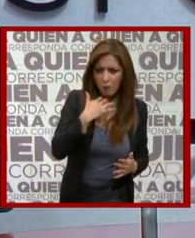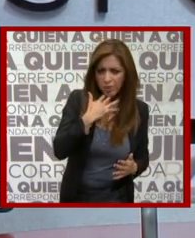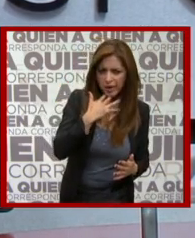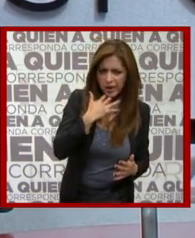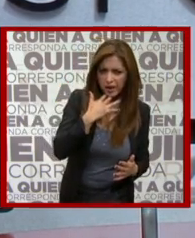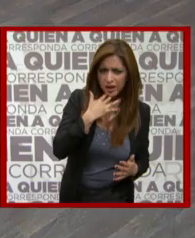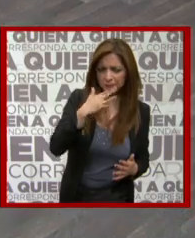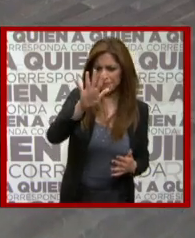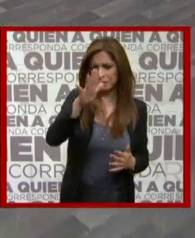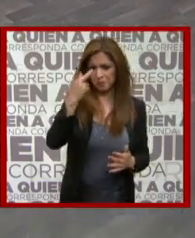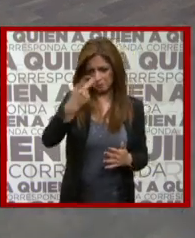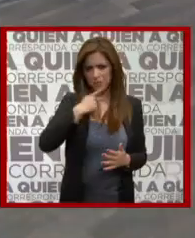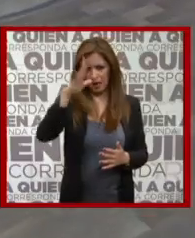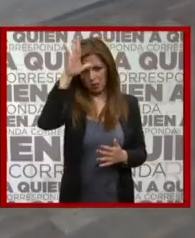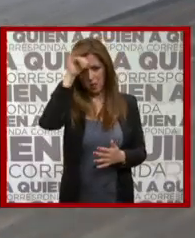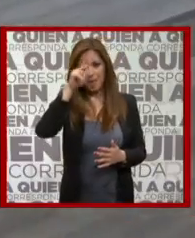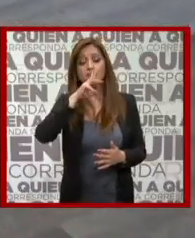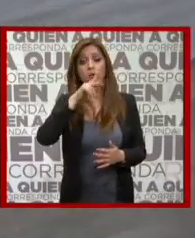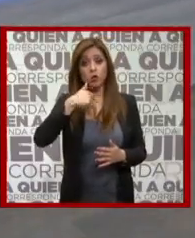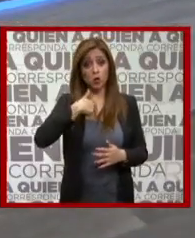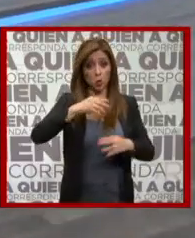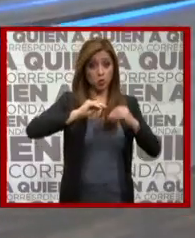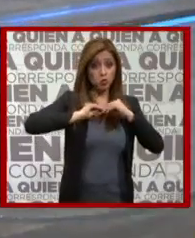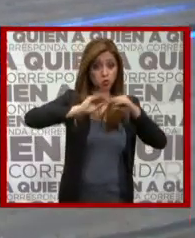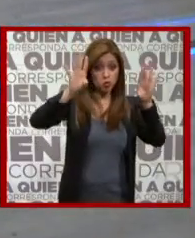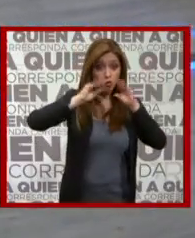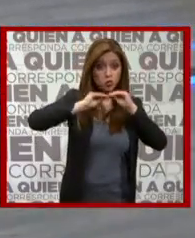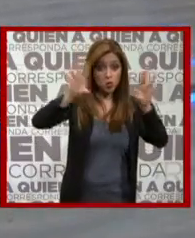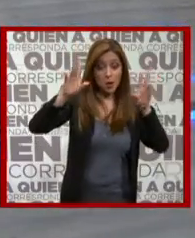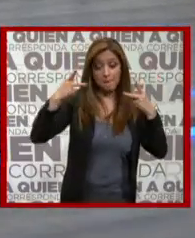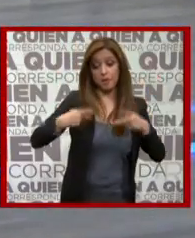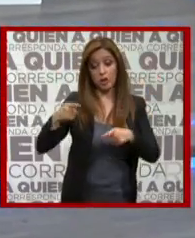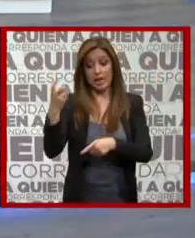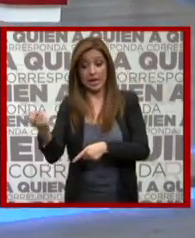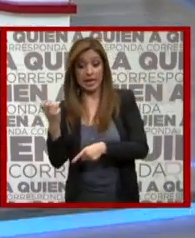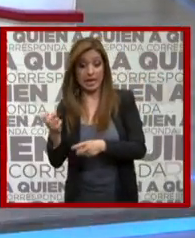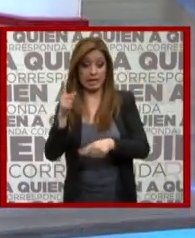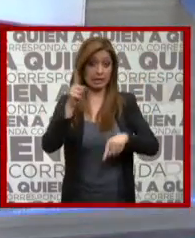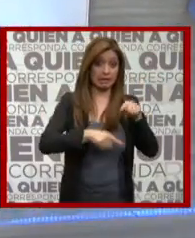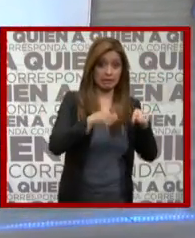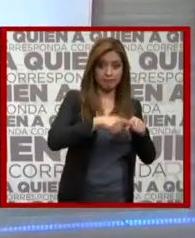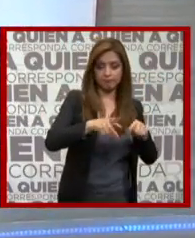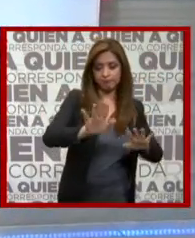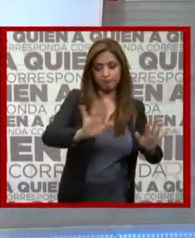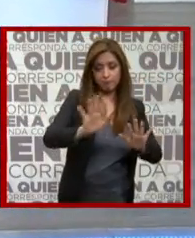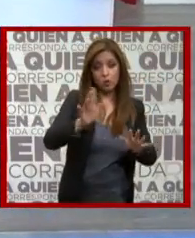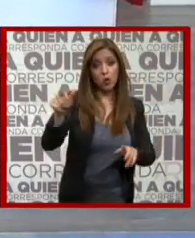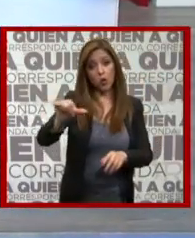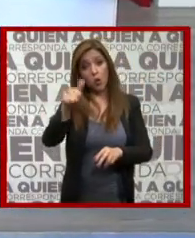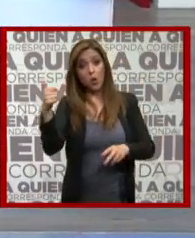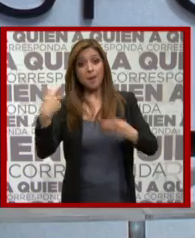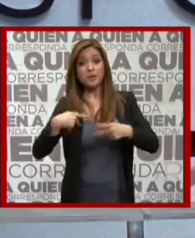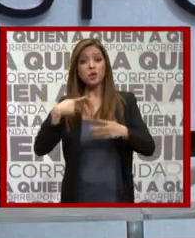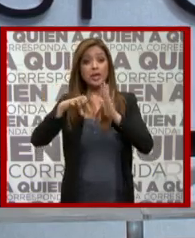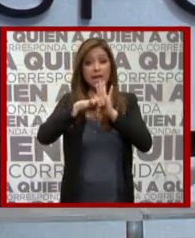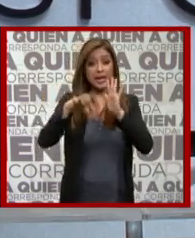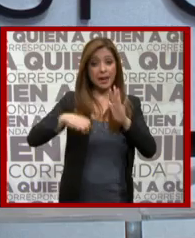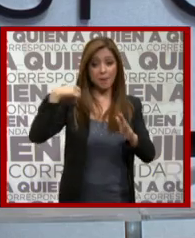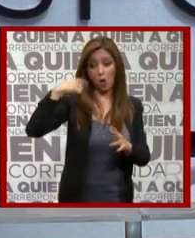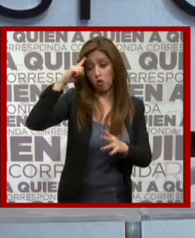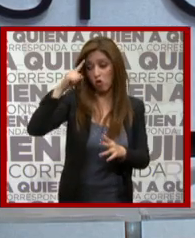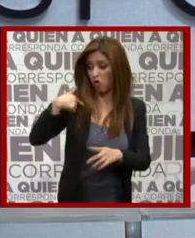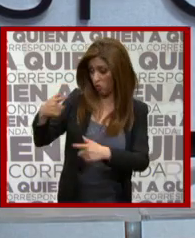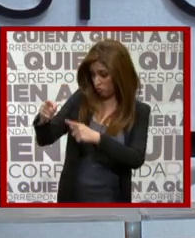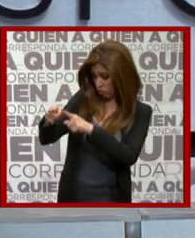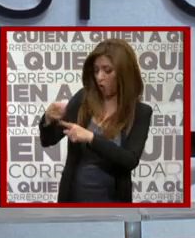Te propongo un trato. Yo no puedo sacar así fotografías de este cuate roba, este quita, este pone todo, porque imagínate, cualquiera que se enoje con el novio me lo manda y lo